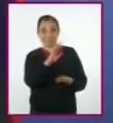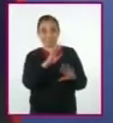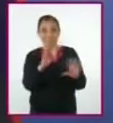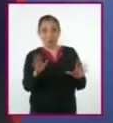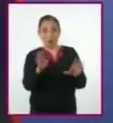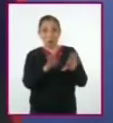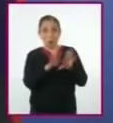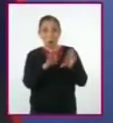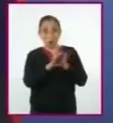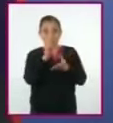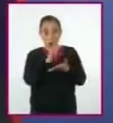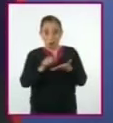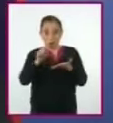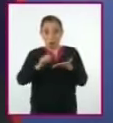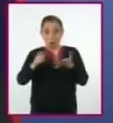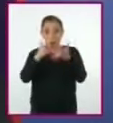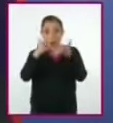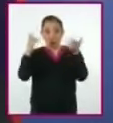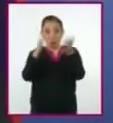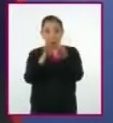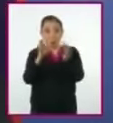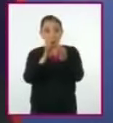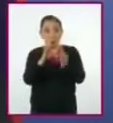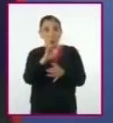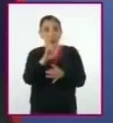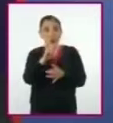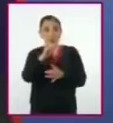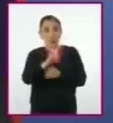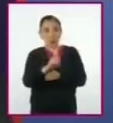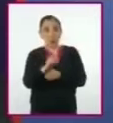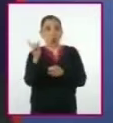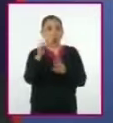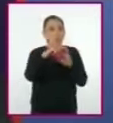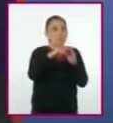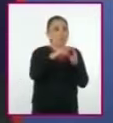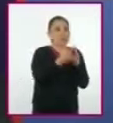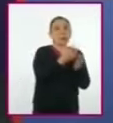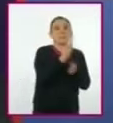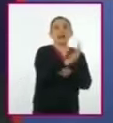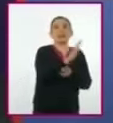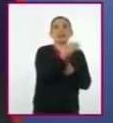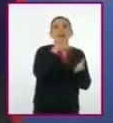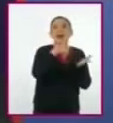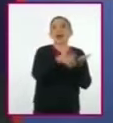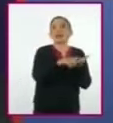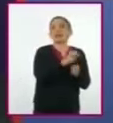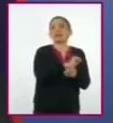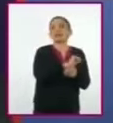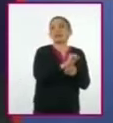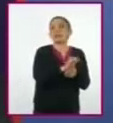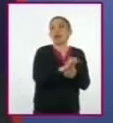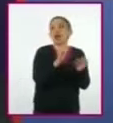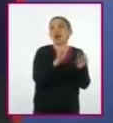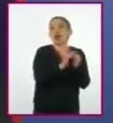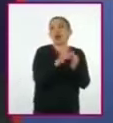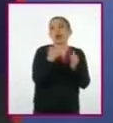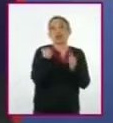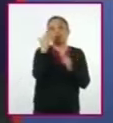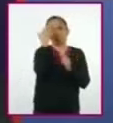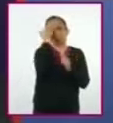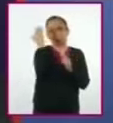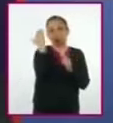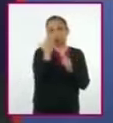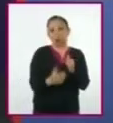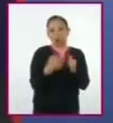cómo está escrito este cuento? Al principio parece una carta sencilla con una pésima